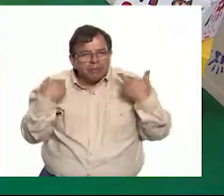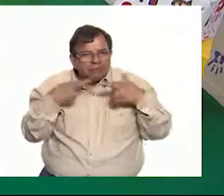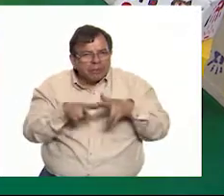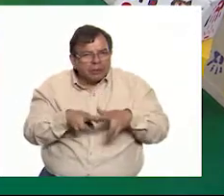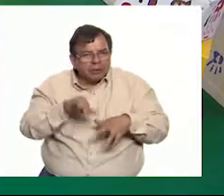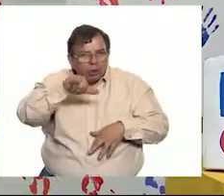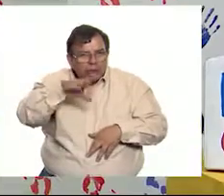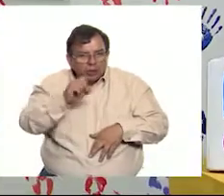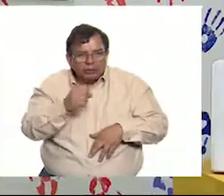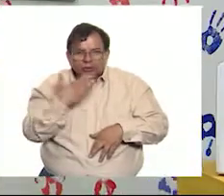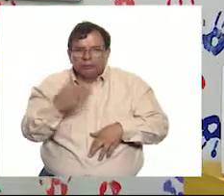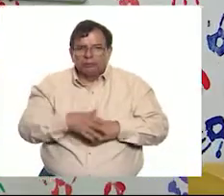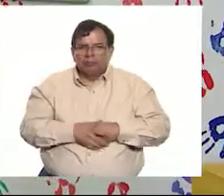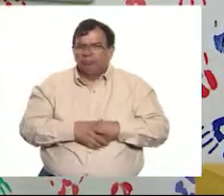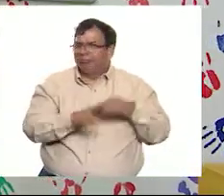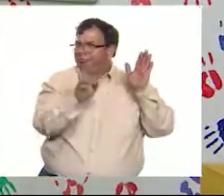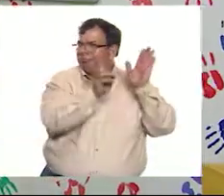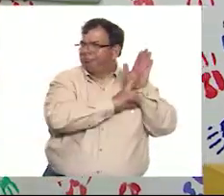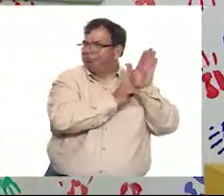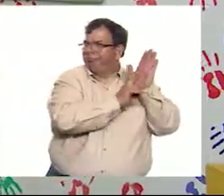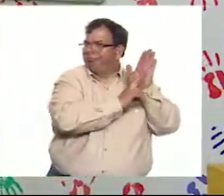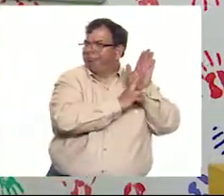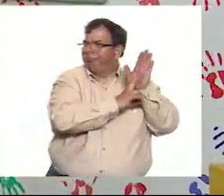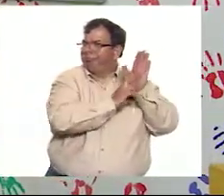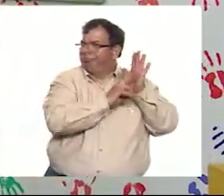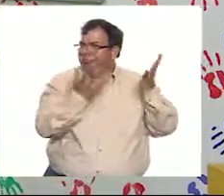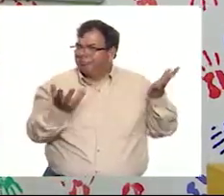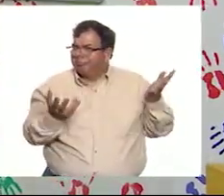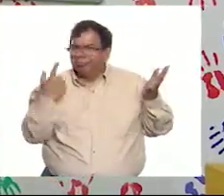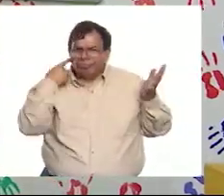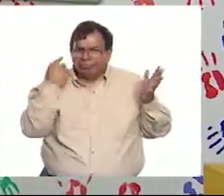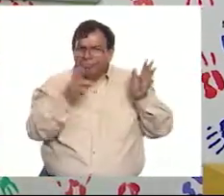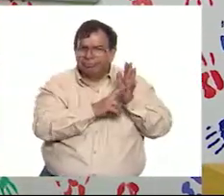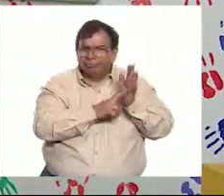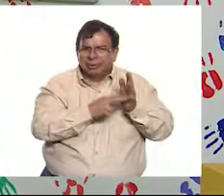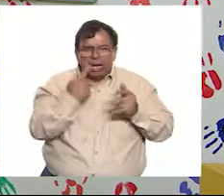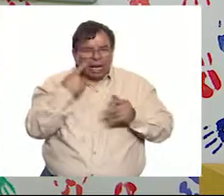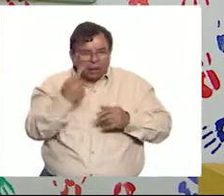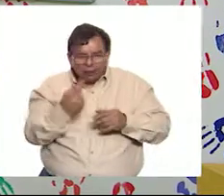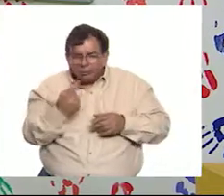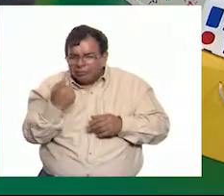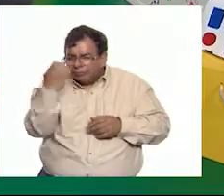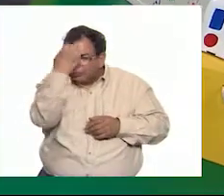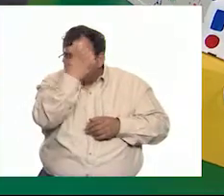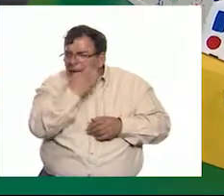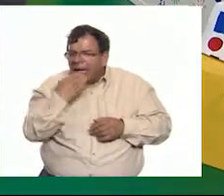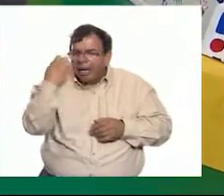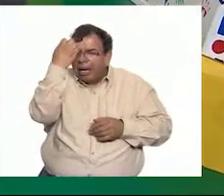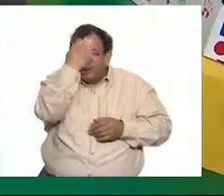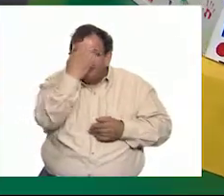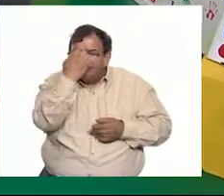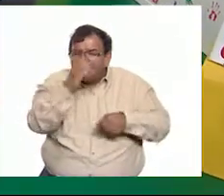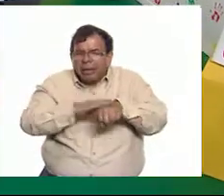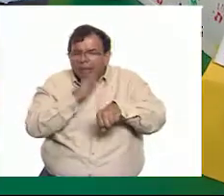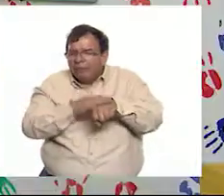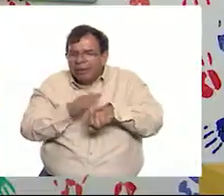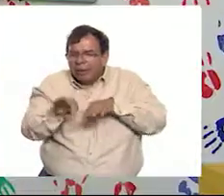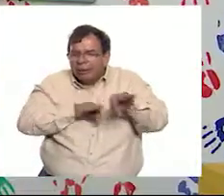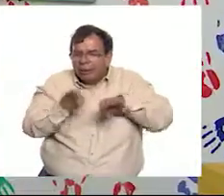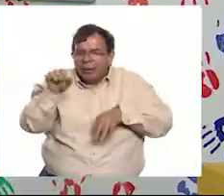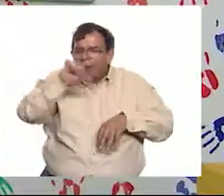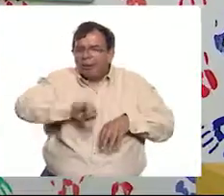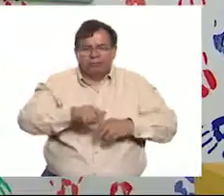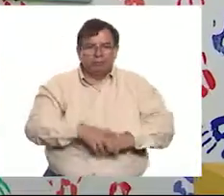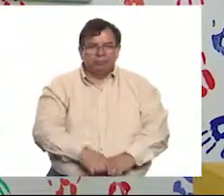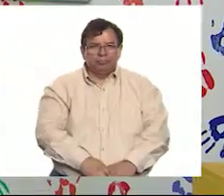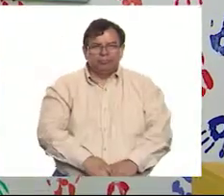estuvo muy bueno. Ha llegado entonces el momento, Pilar, de evaluar el trabajo que elaboramos el día de hoy. ¿Qué te parece? Me parece